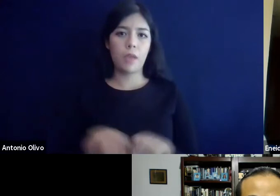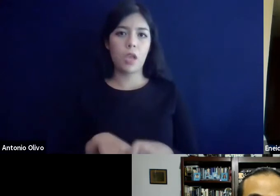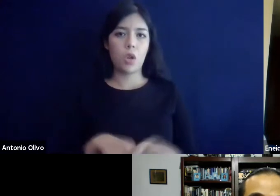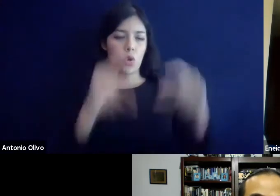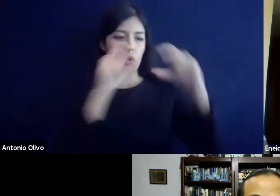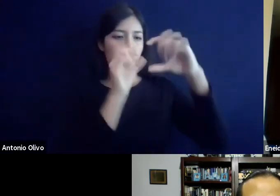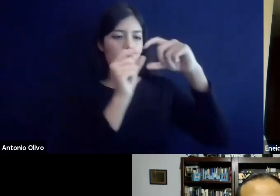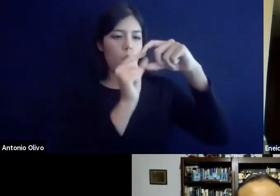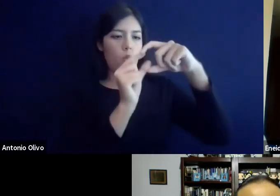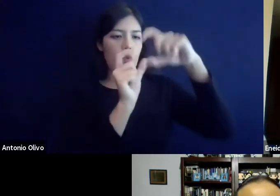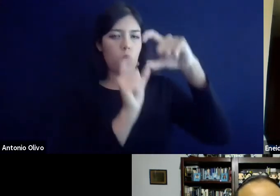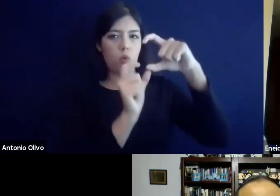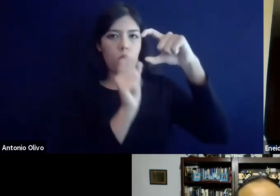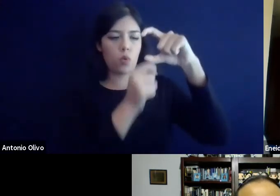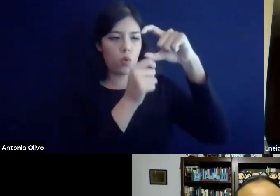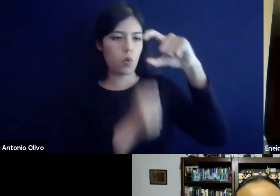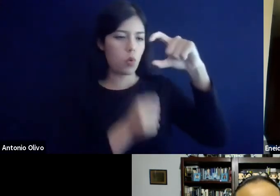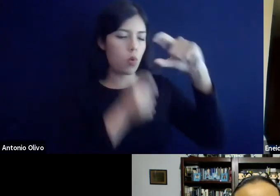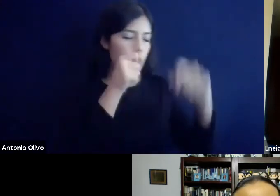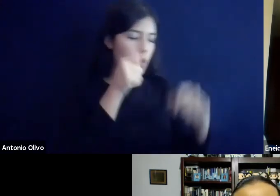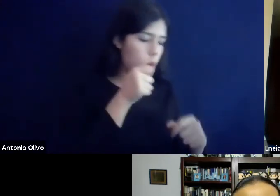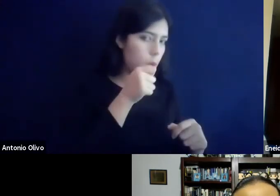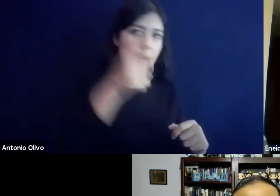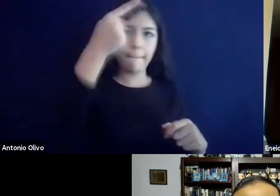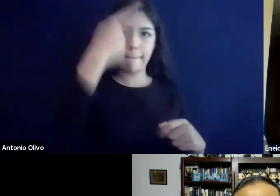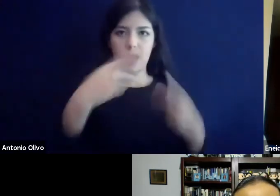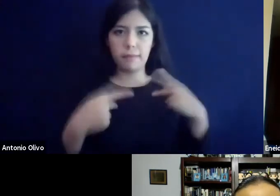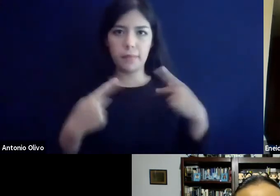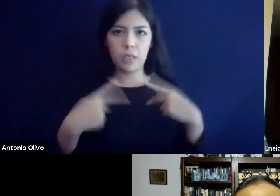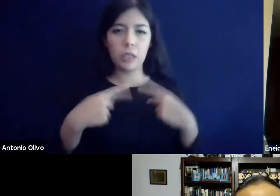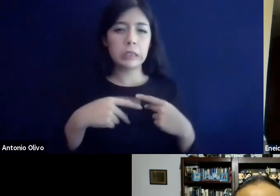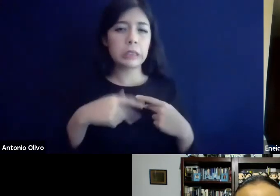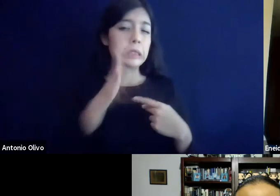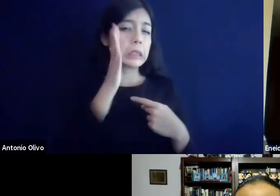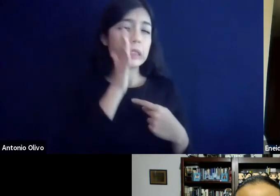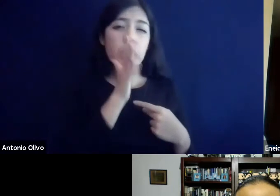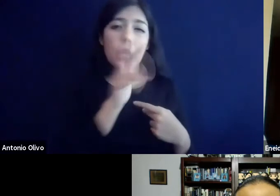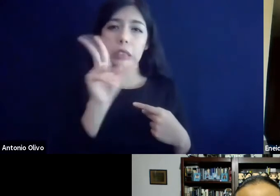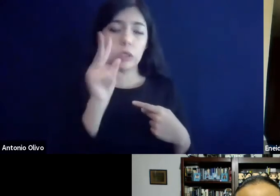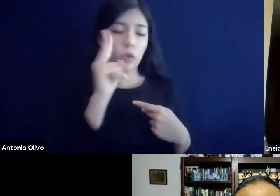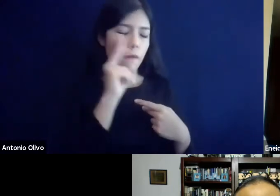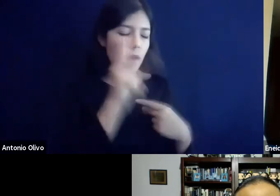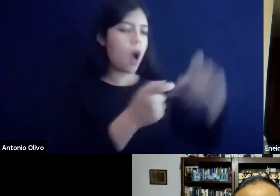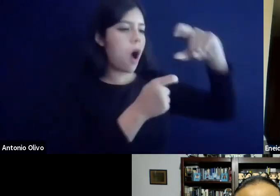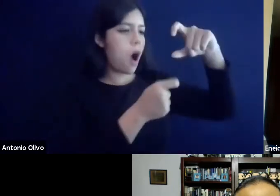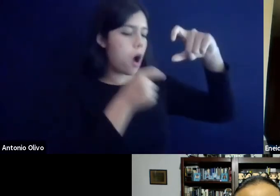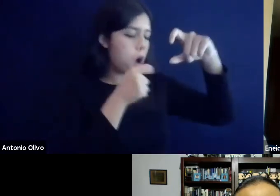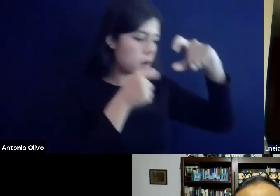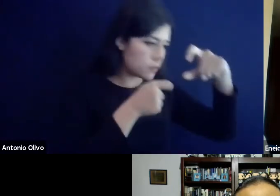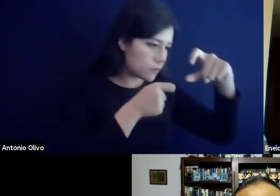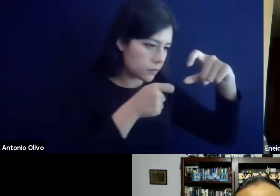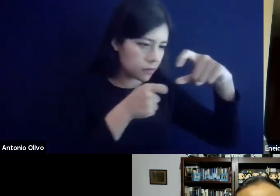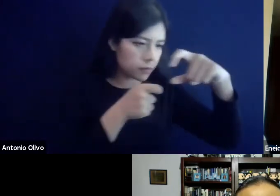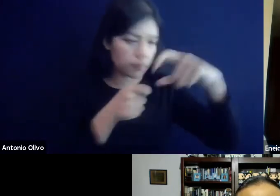con baja visión. Cada computadora tiene un mouse adaptado para personas con